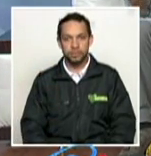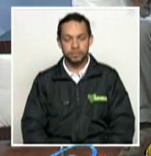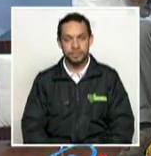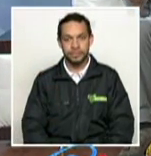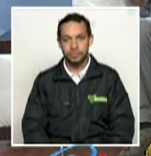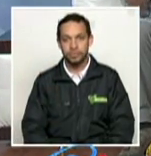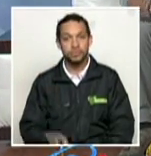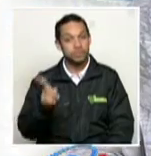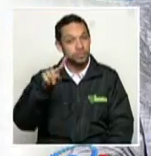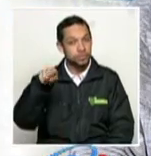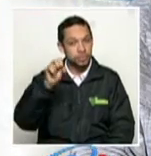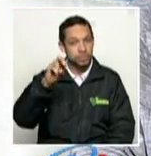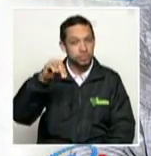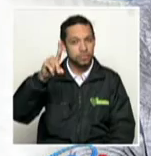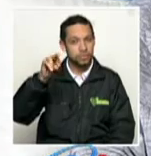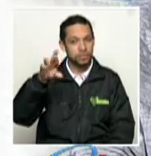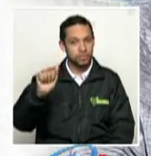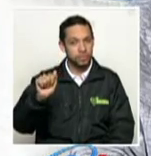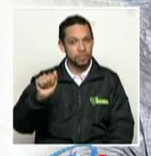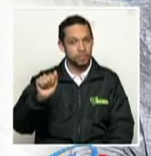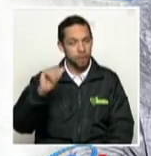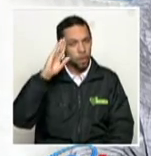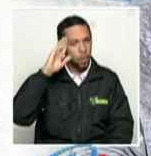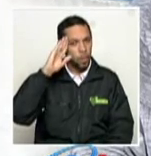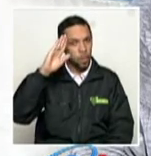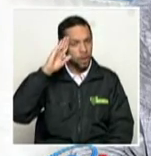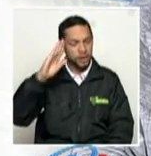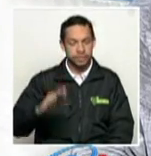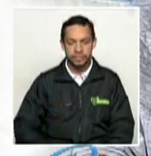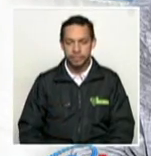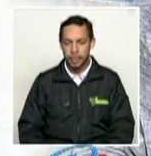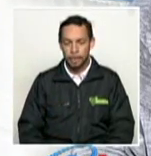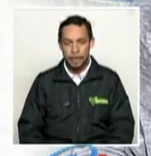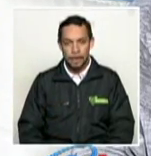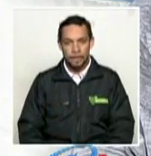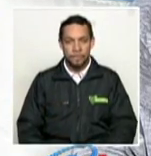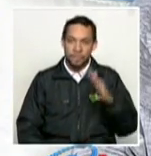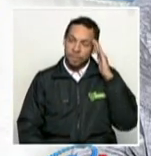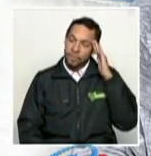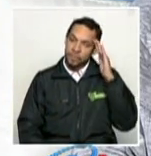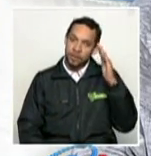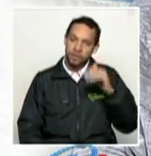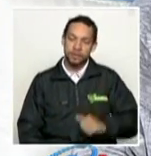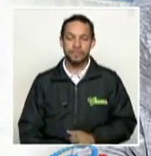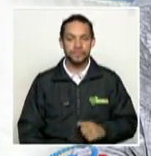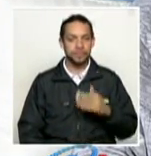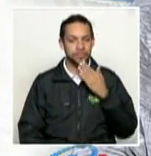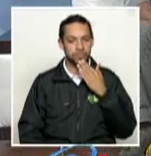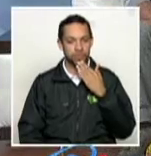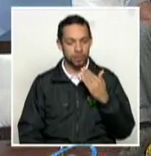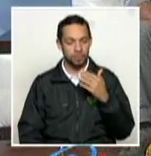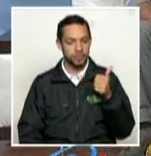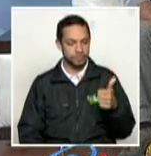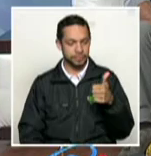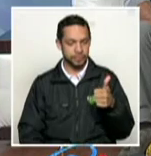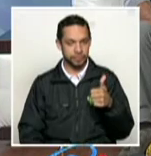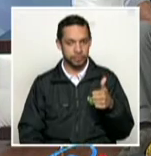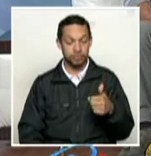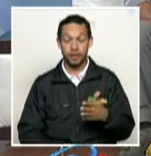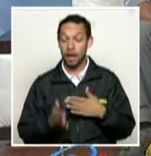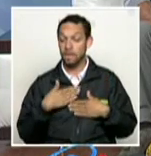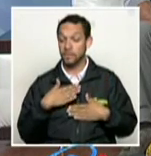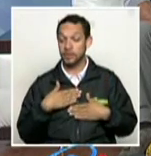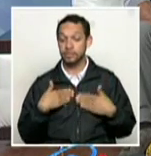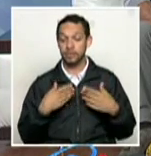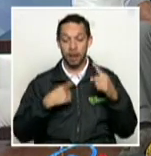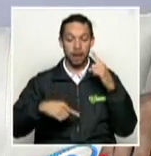En Pereira, Sandra. Buenas noches. Buenas. Adelante, ¿qué tal? Bueno, doctor, pues para felicitarlo por